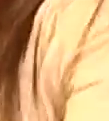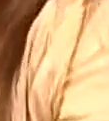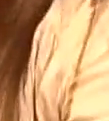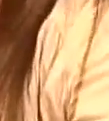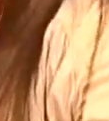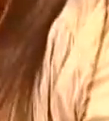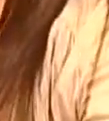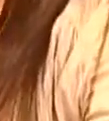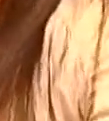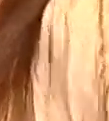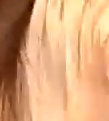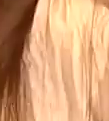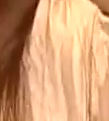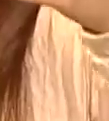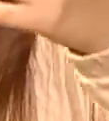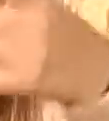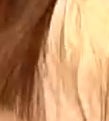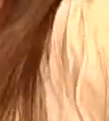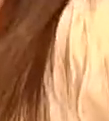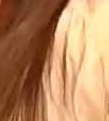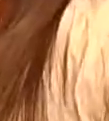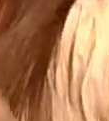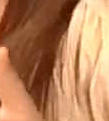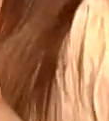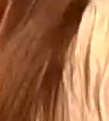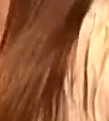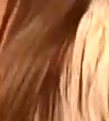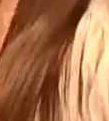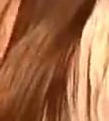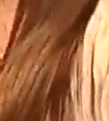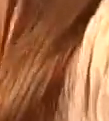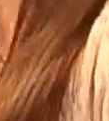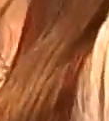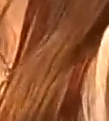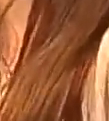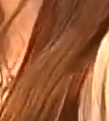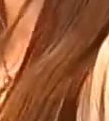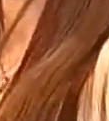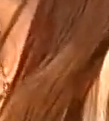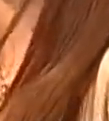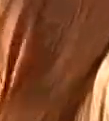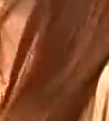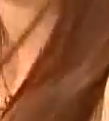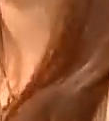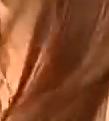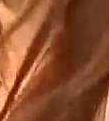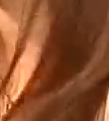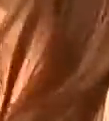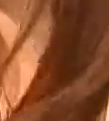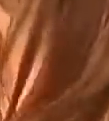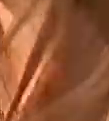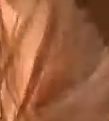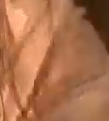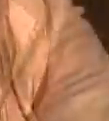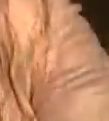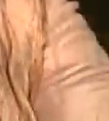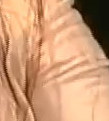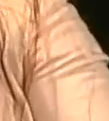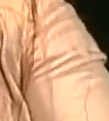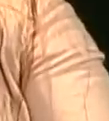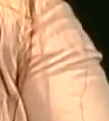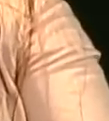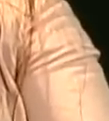luchando. Soy y somos, soy un plan para integrarnos, una patria que es tan